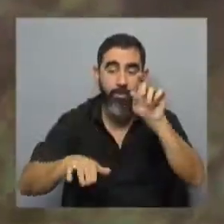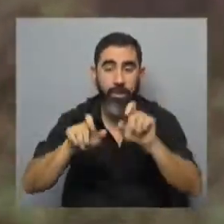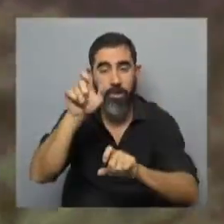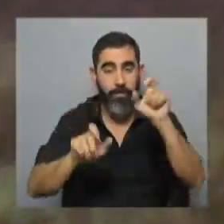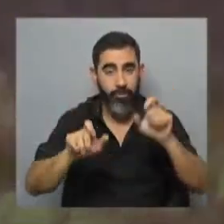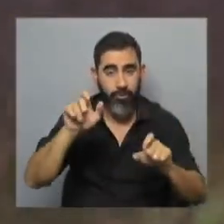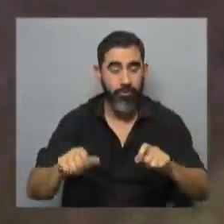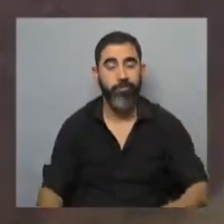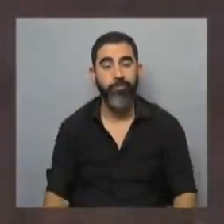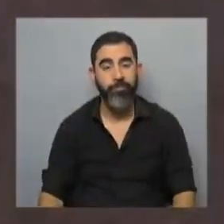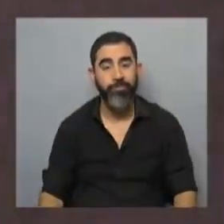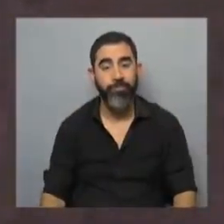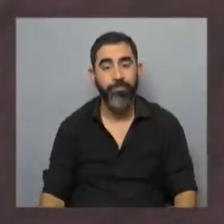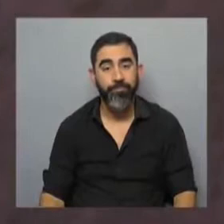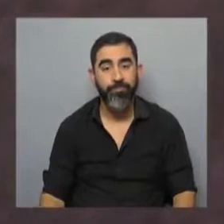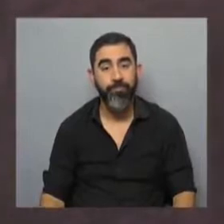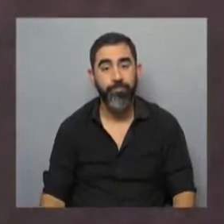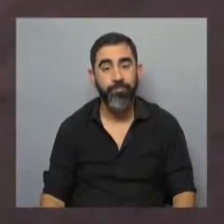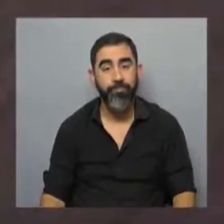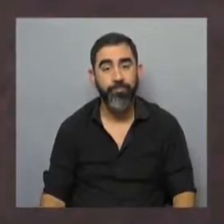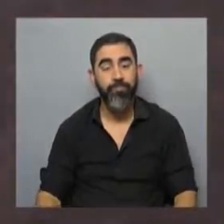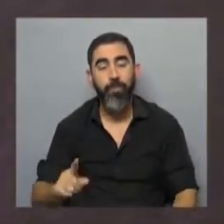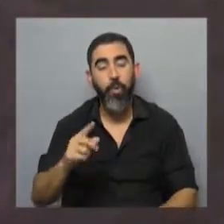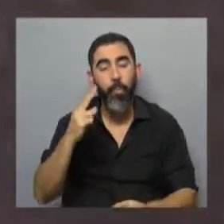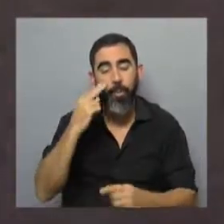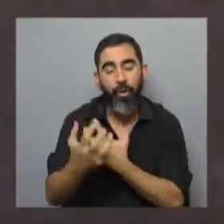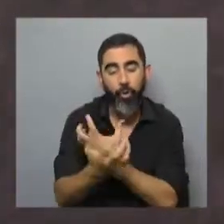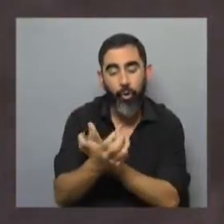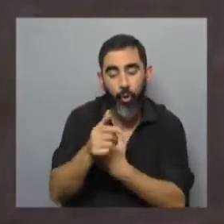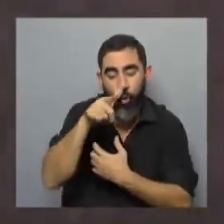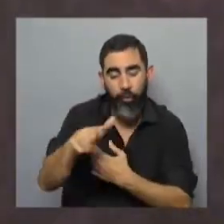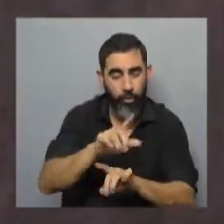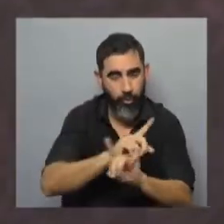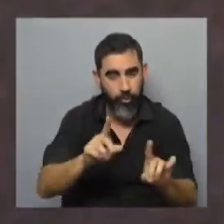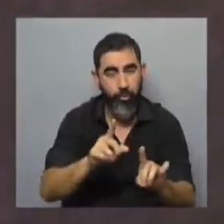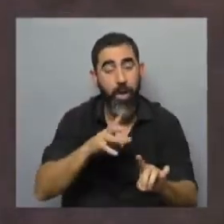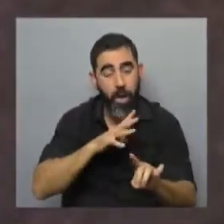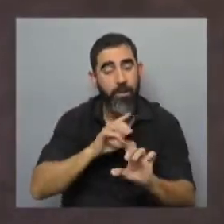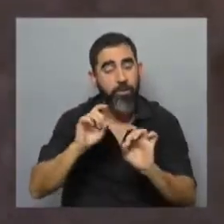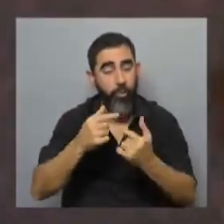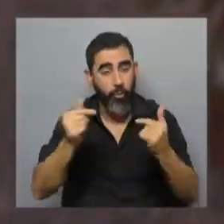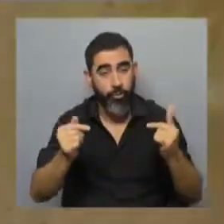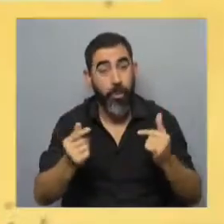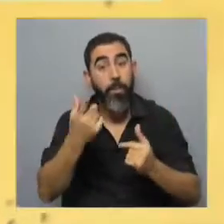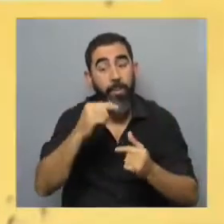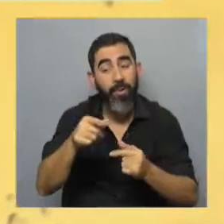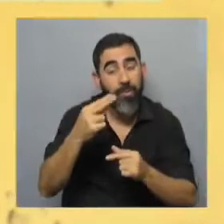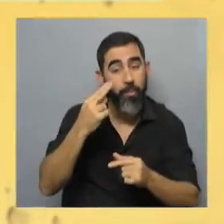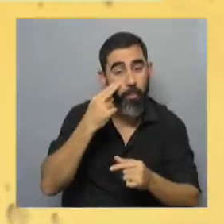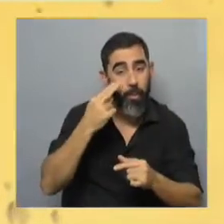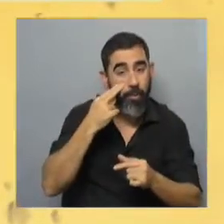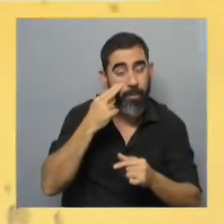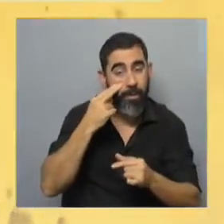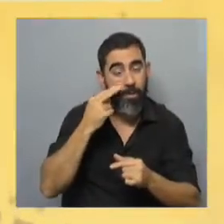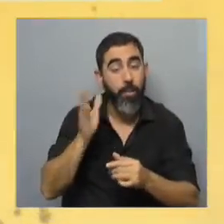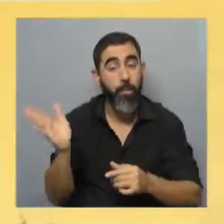Entonces, no es un problema de que haya un tóxico directamente en el agua, porque estamos hablando de un nutriente, pero el problema es que ese nutriente, que es el limitante